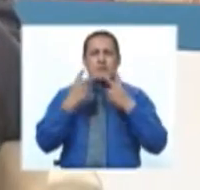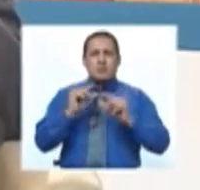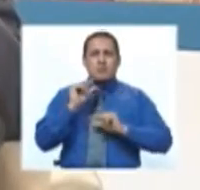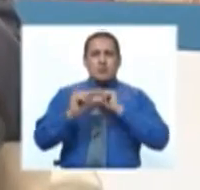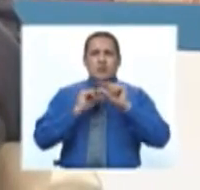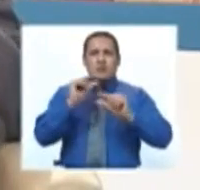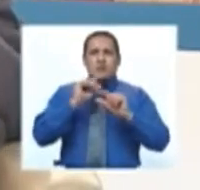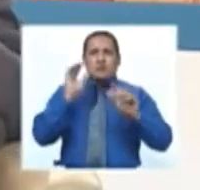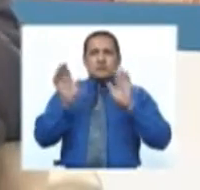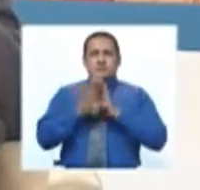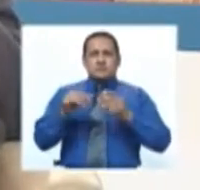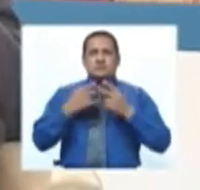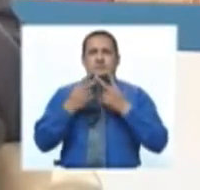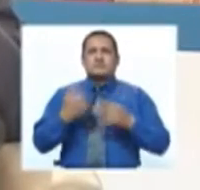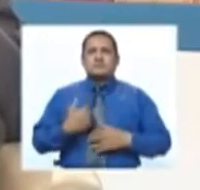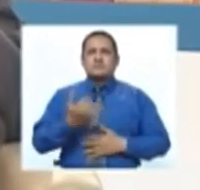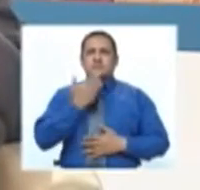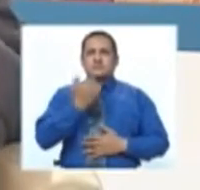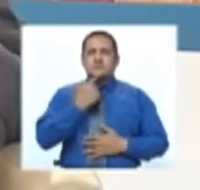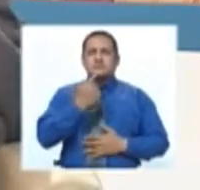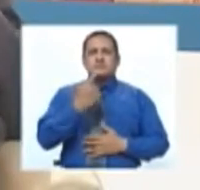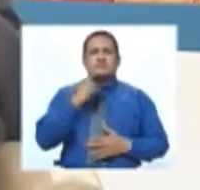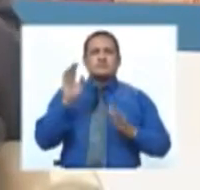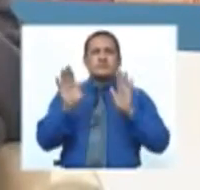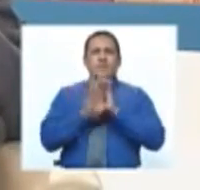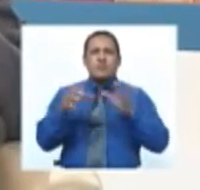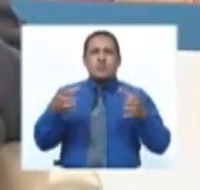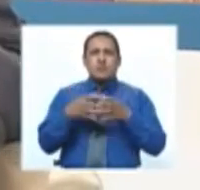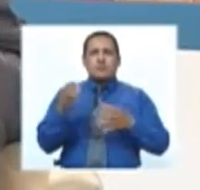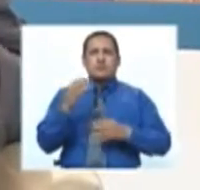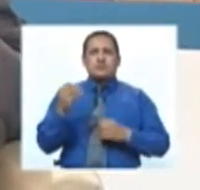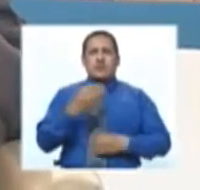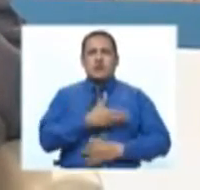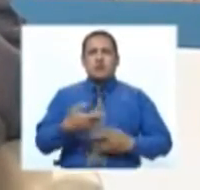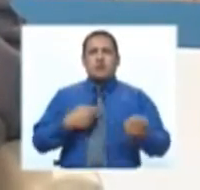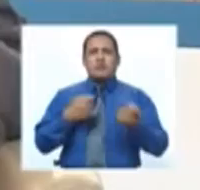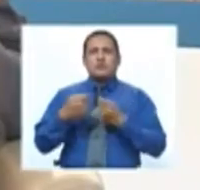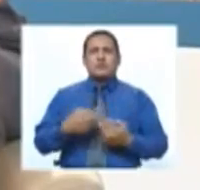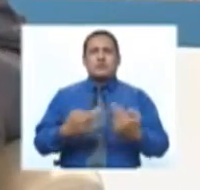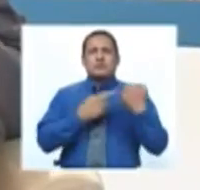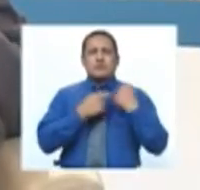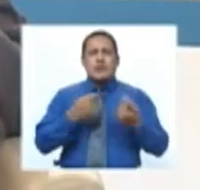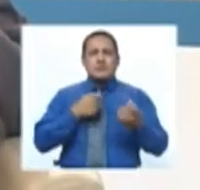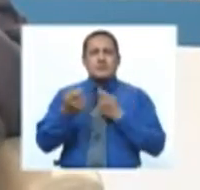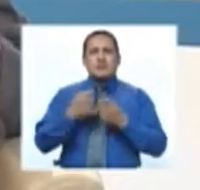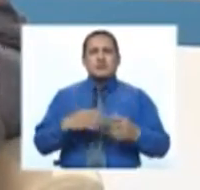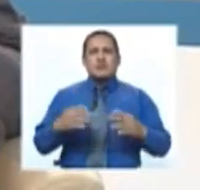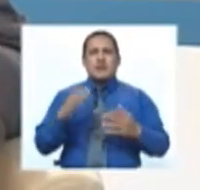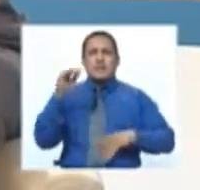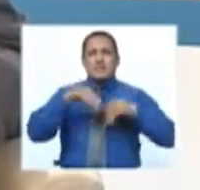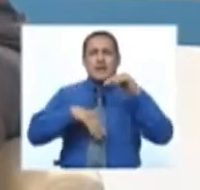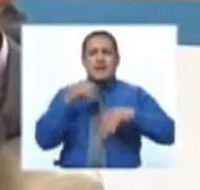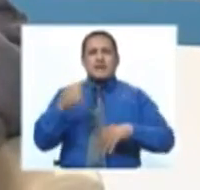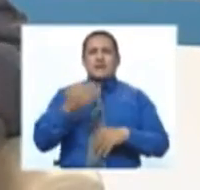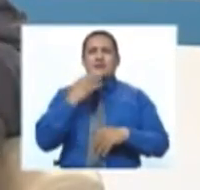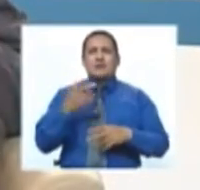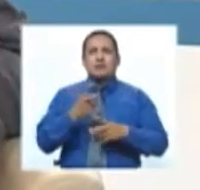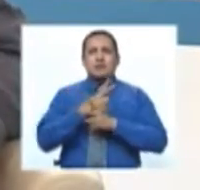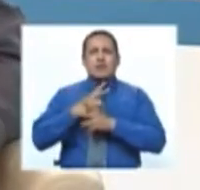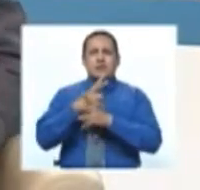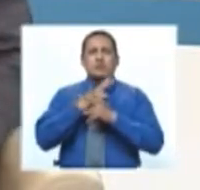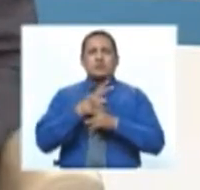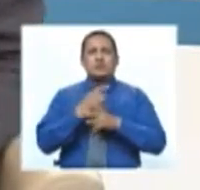paso a paso. En principio, ¿qué órgano de gobierno se encarga de la administración de las playas o de su